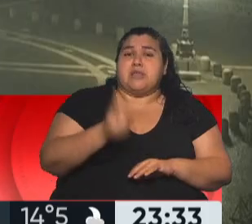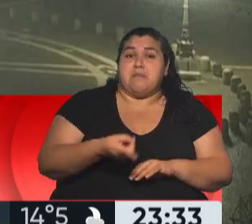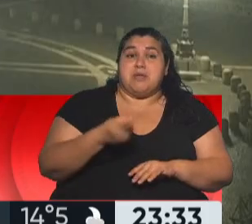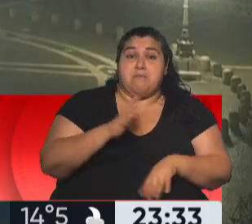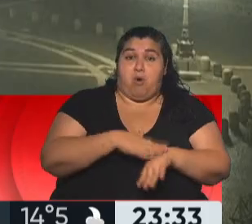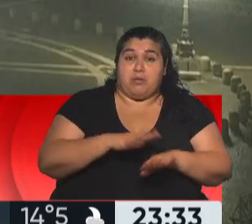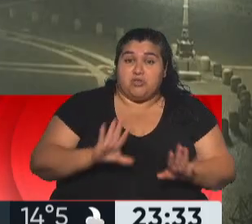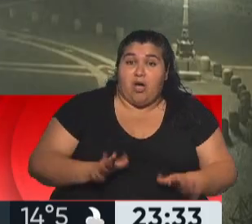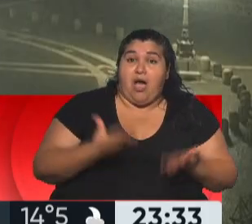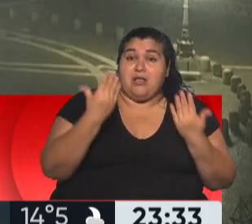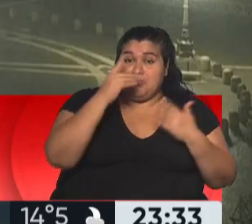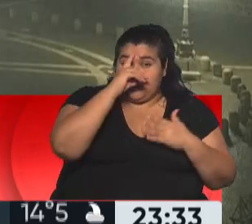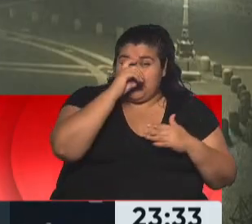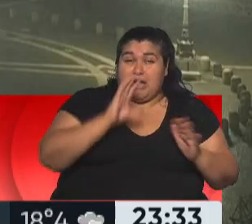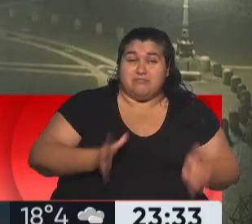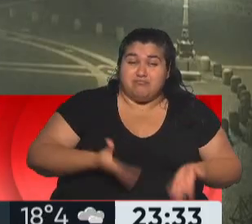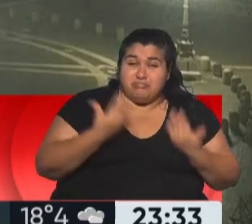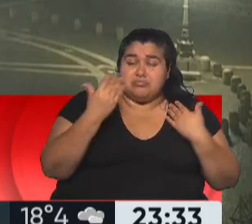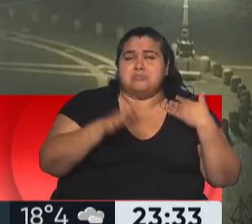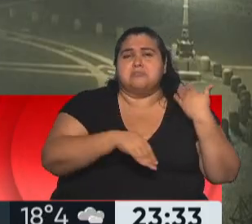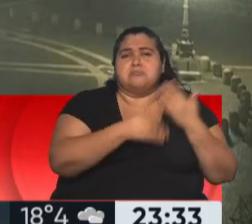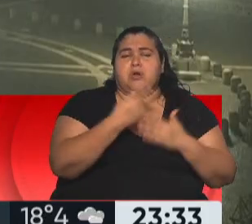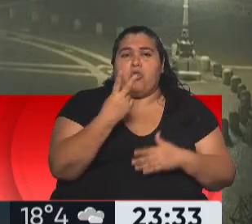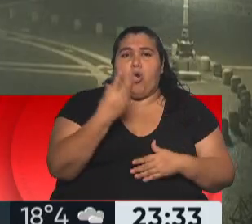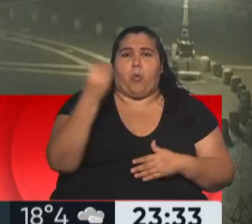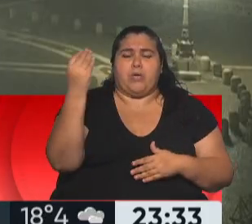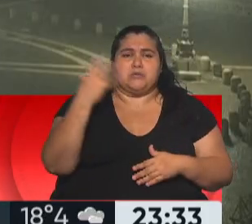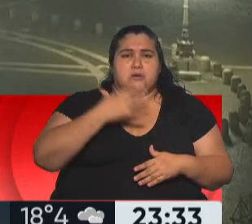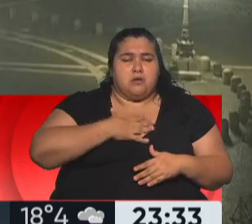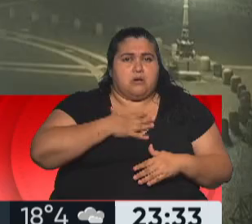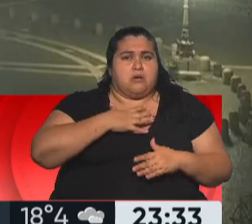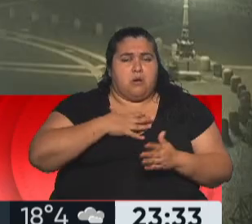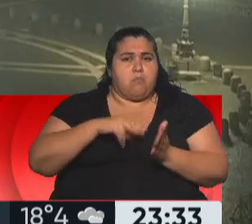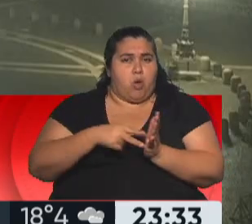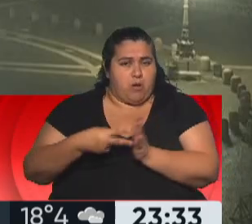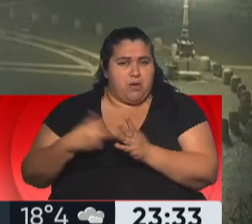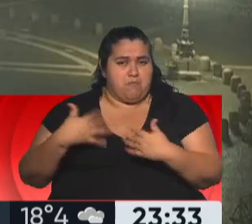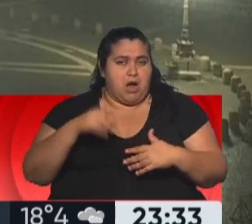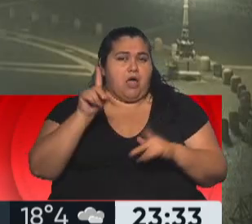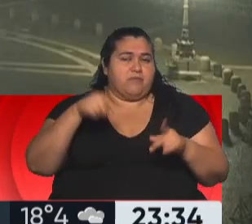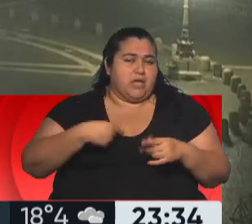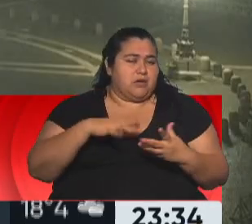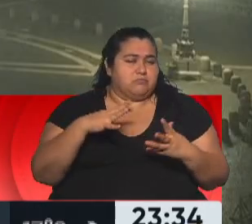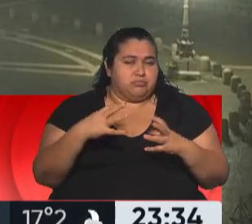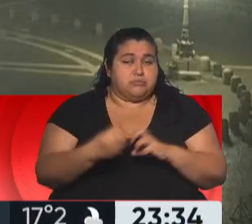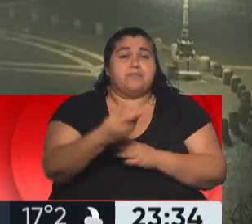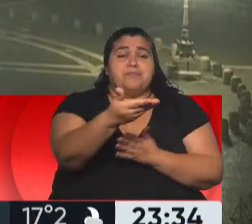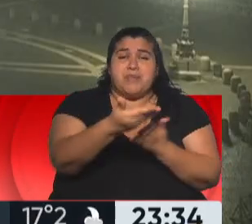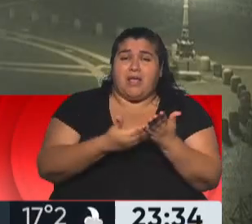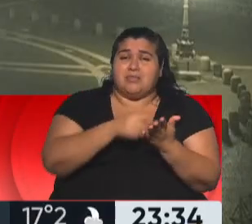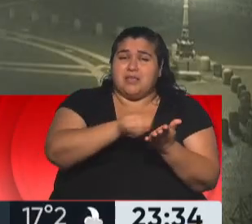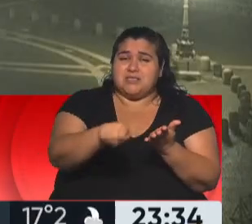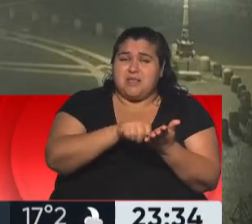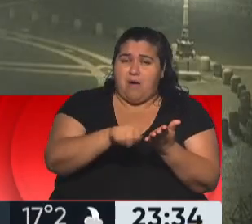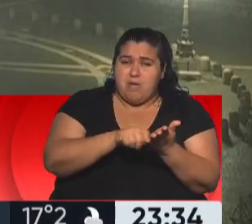episodios de insuficiencia respiratoria aguda que agravaron su estado general. El Vaticano informó que en su testamento el Papa